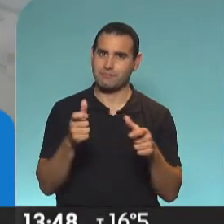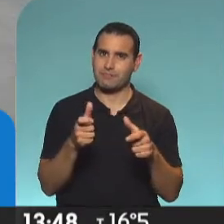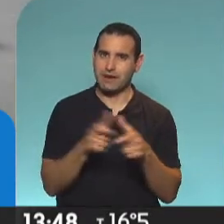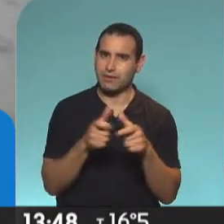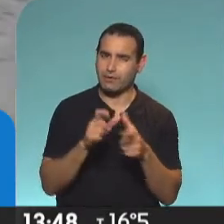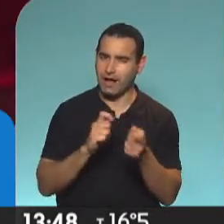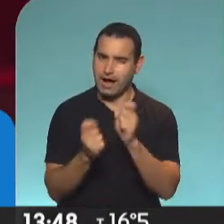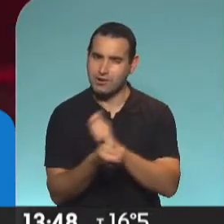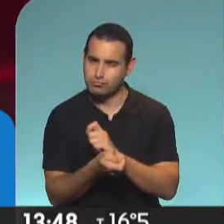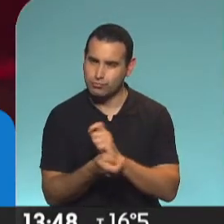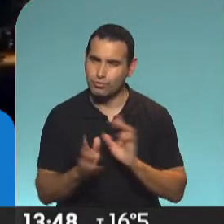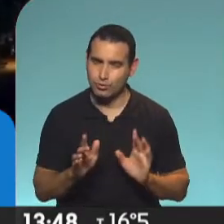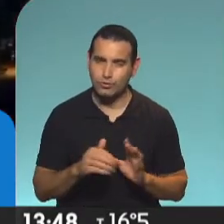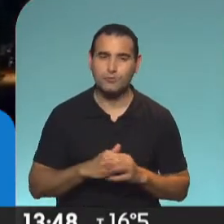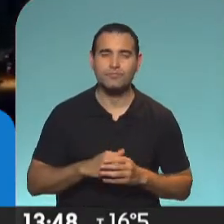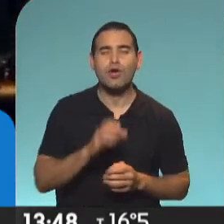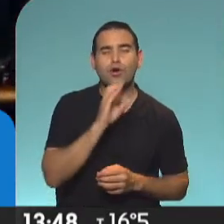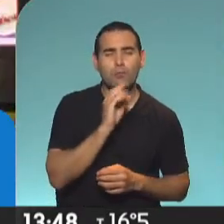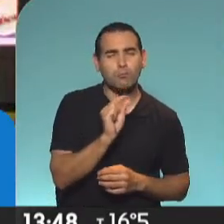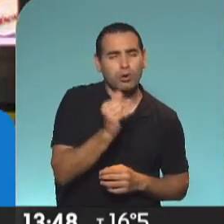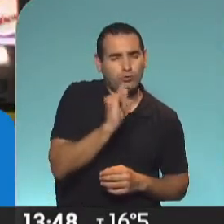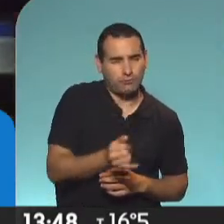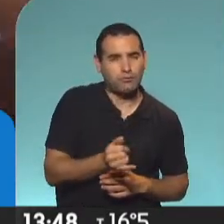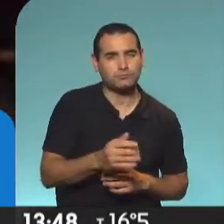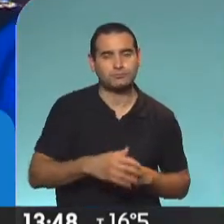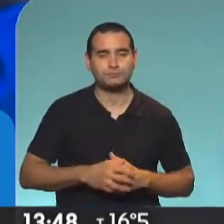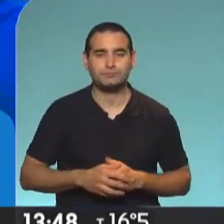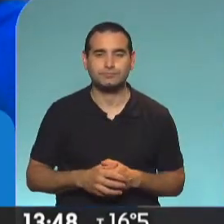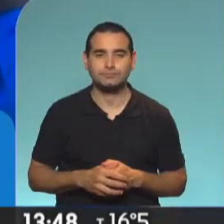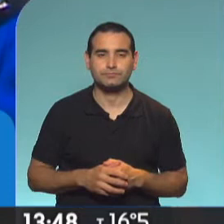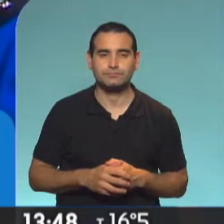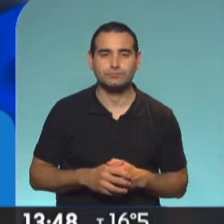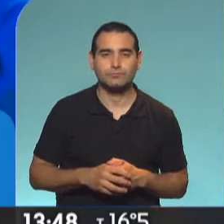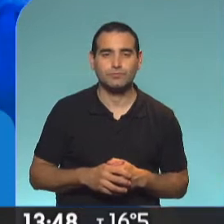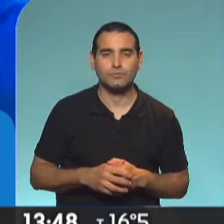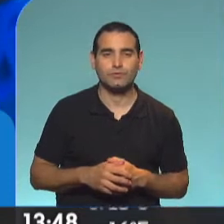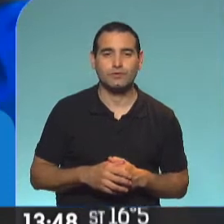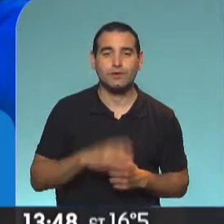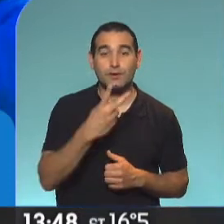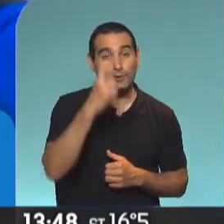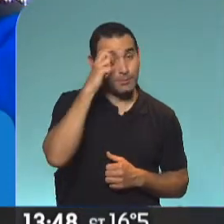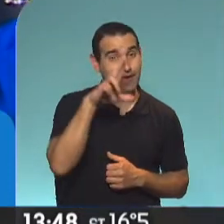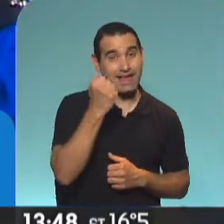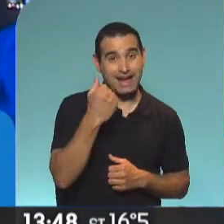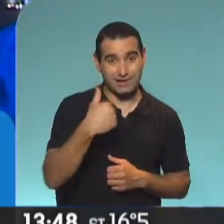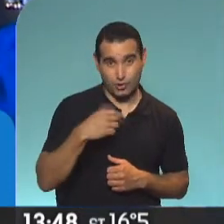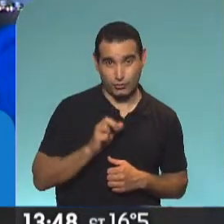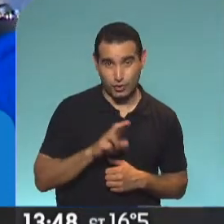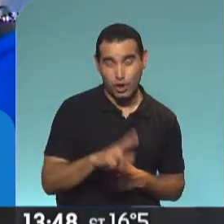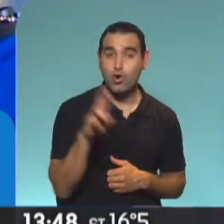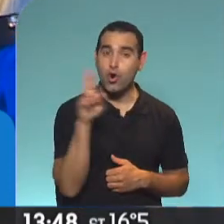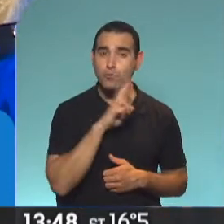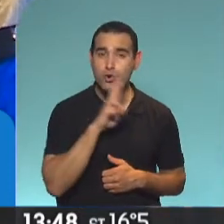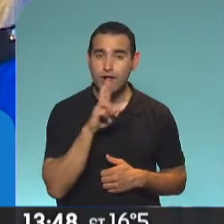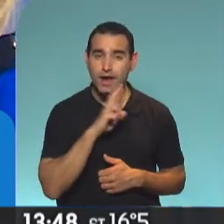poco más realista, mantiene el humor, pero se pone un thriller. El caso del personaje de Vera, digamos, que de por sí es una mujer